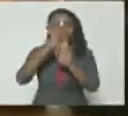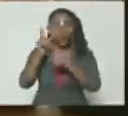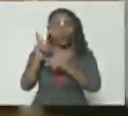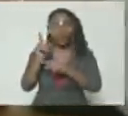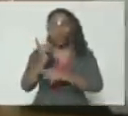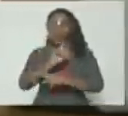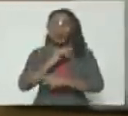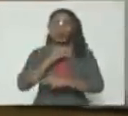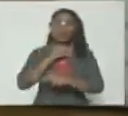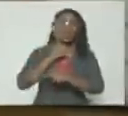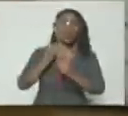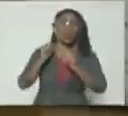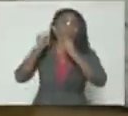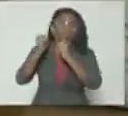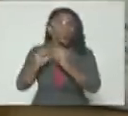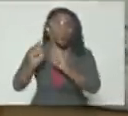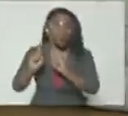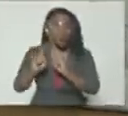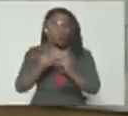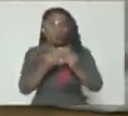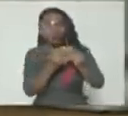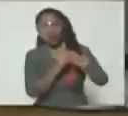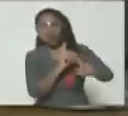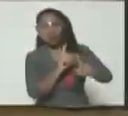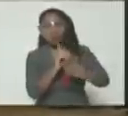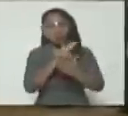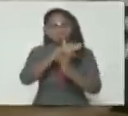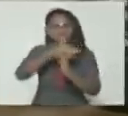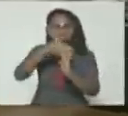le gusta tan fuerte, pero tampoco tan suave.